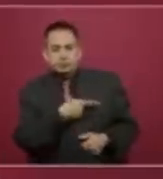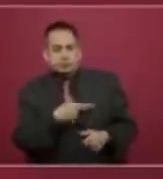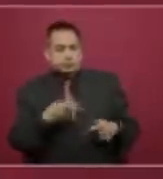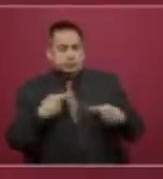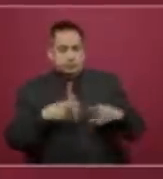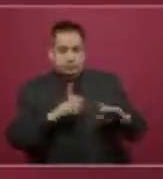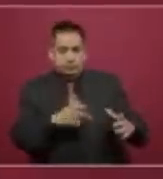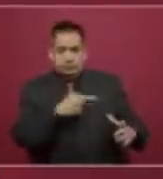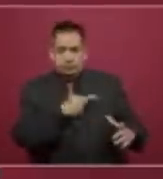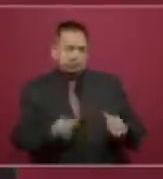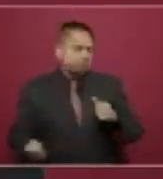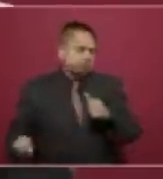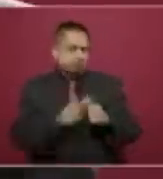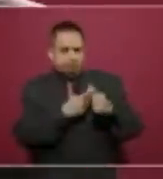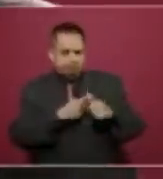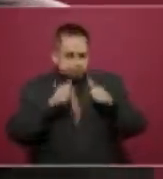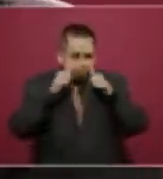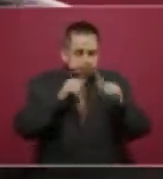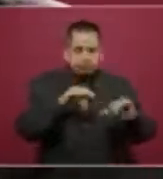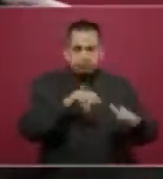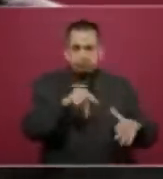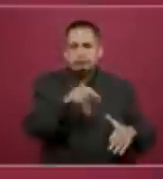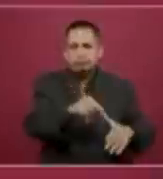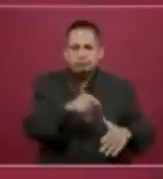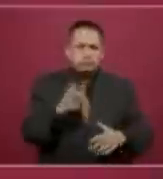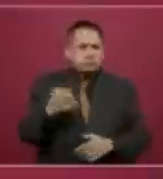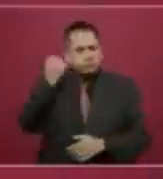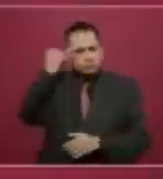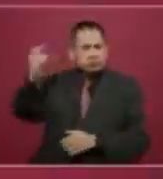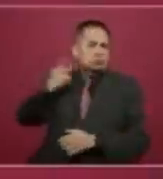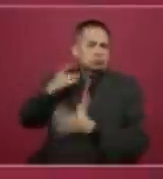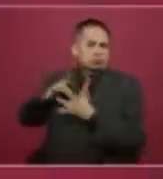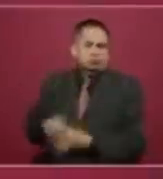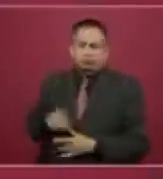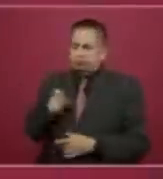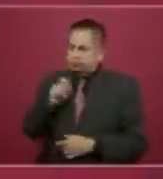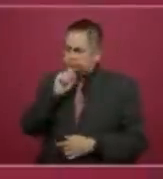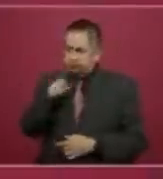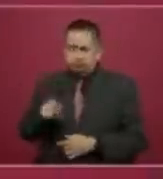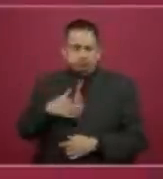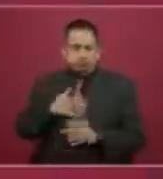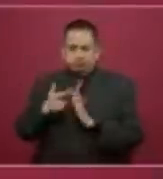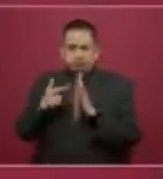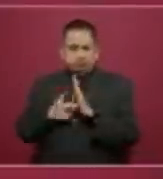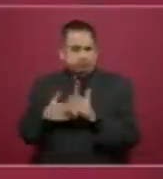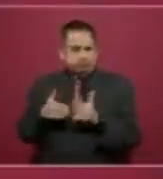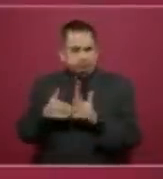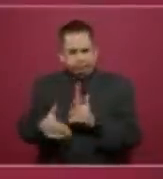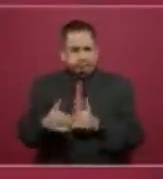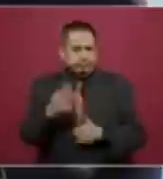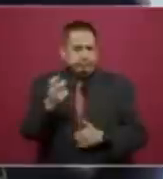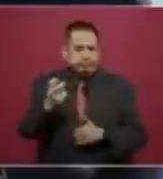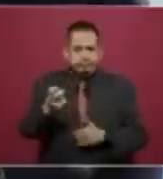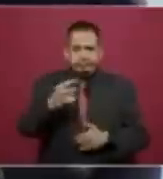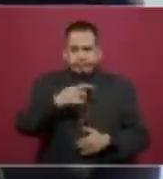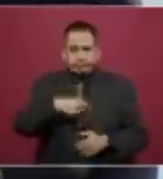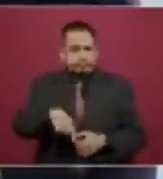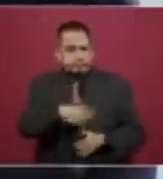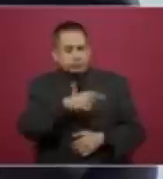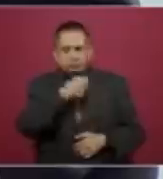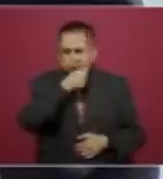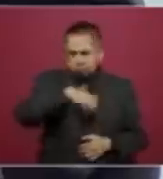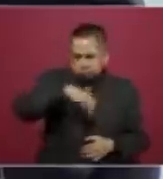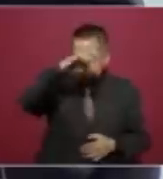Entonces, es la política que se está aplicando. Por eso el apoyo a adultos